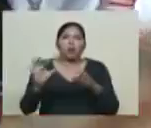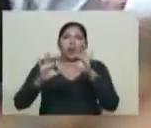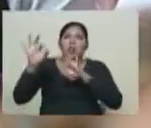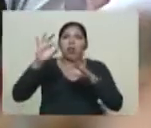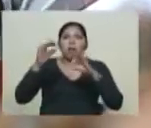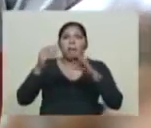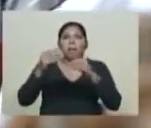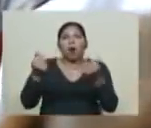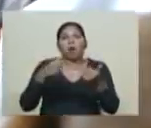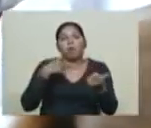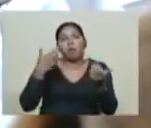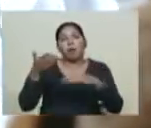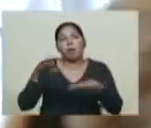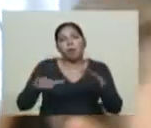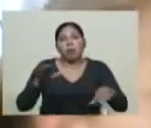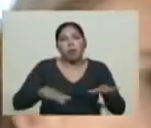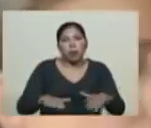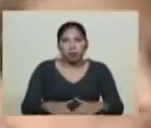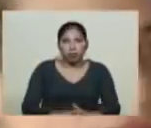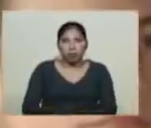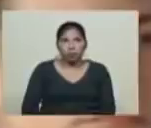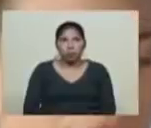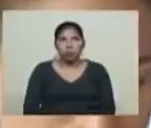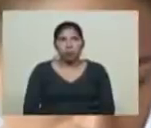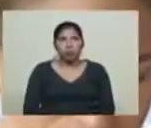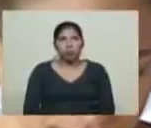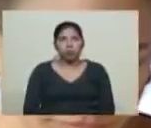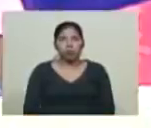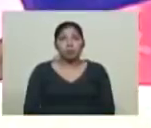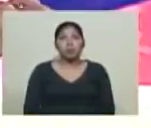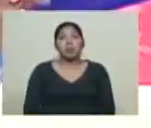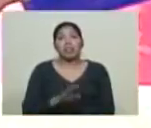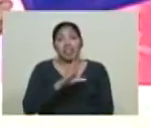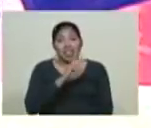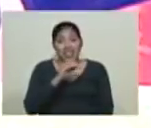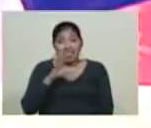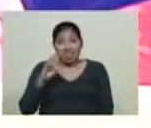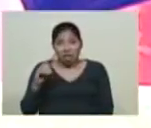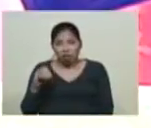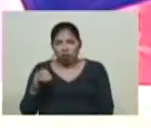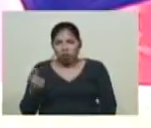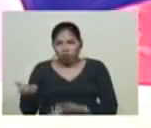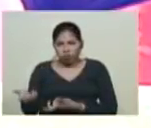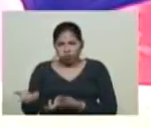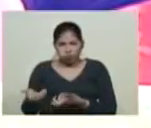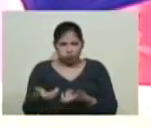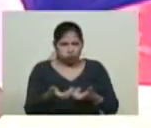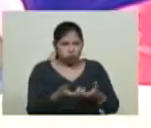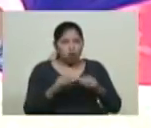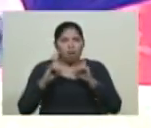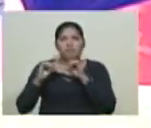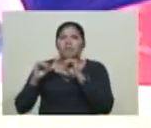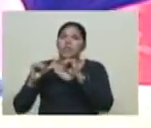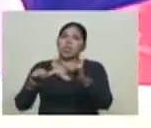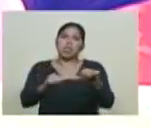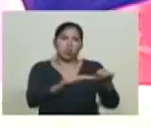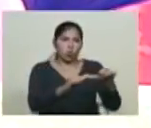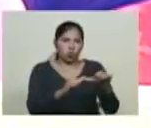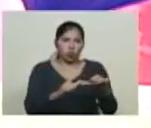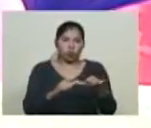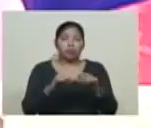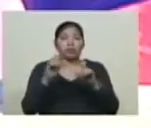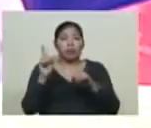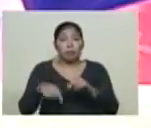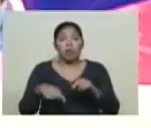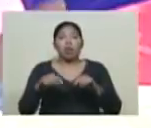y Amazonas, donde van a estar estos 500 equipos de manera constante desplegados, y 10 equipos